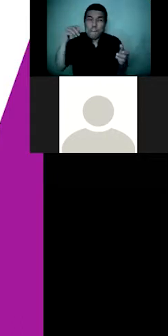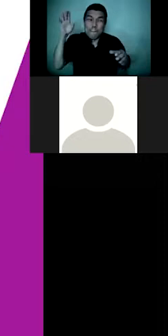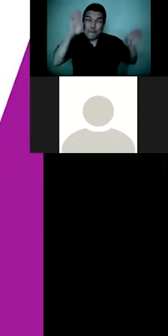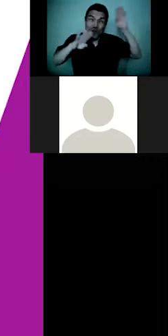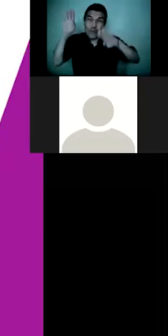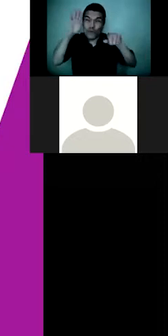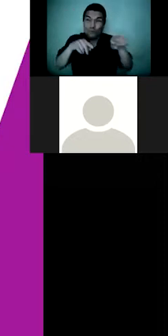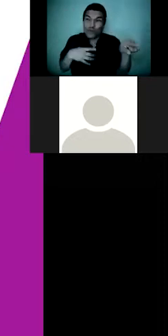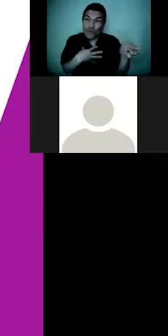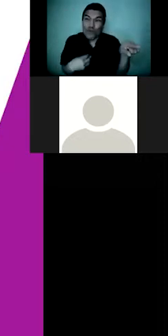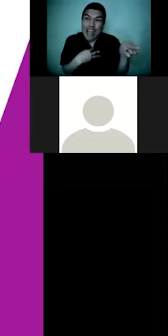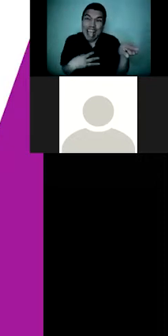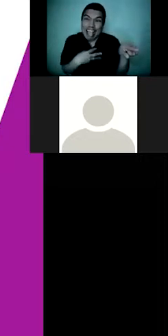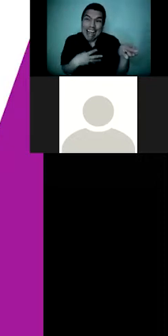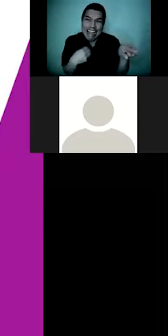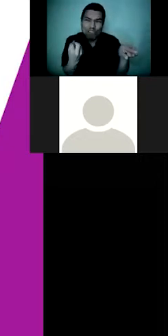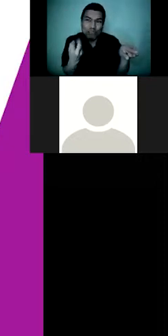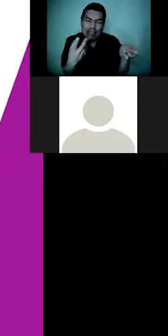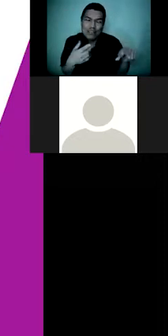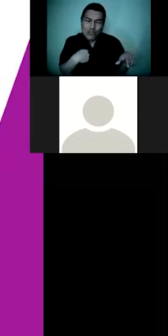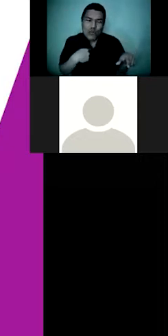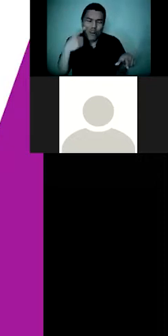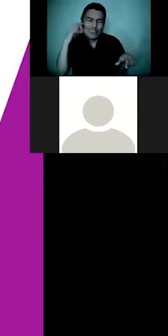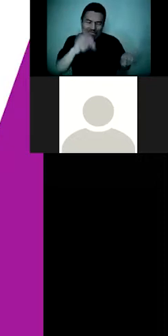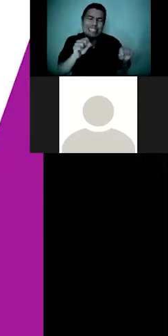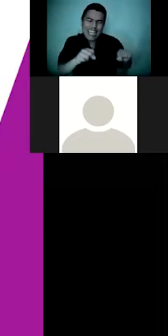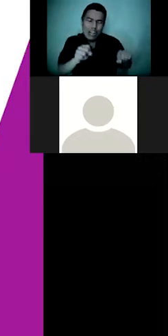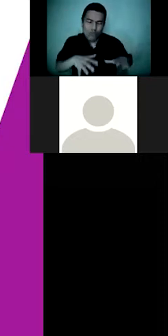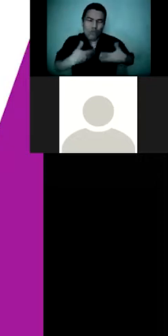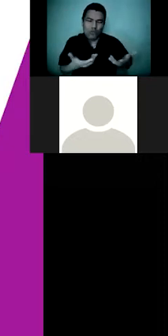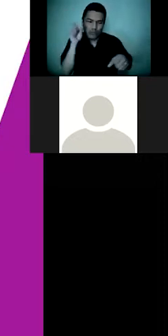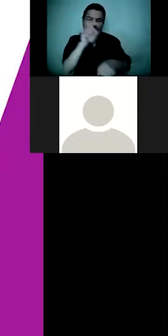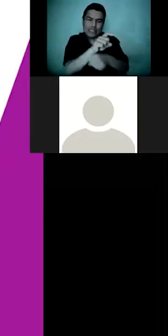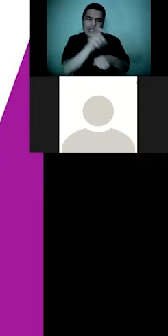aquí, lo que más nos preocupa a su edad,